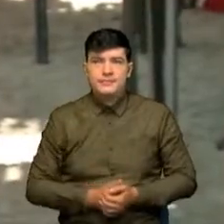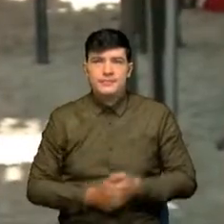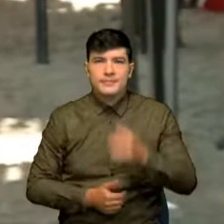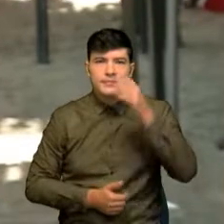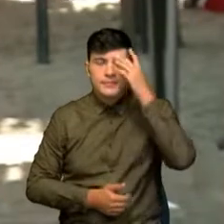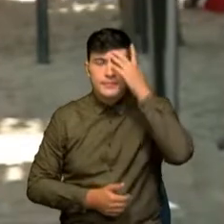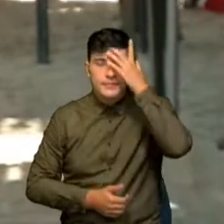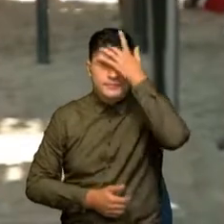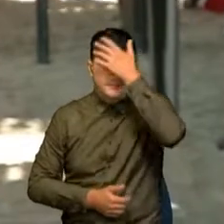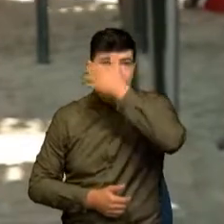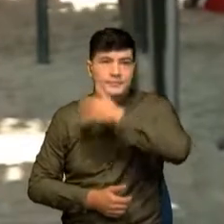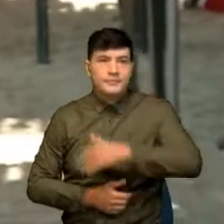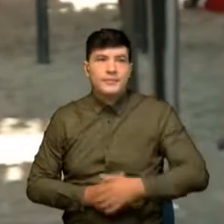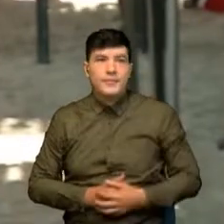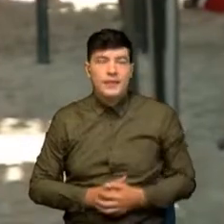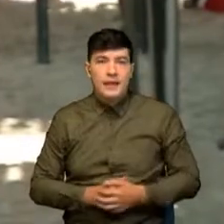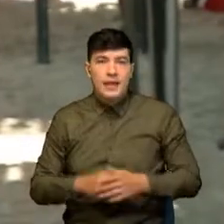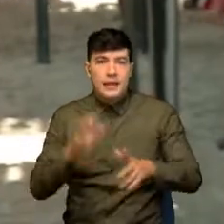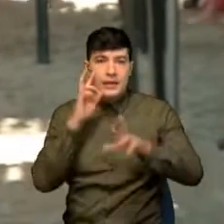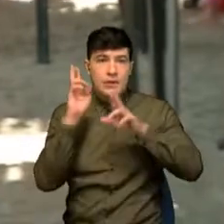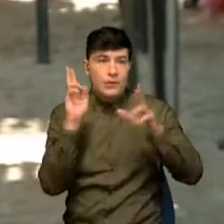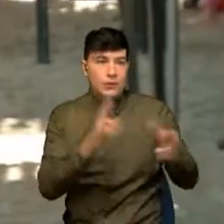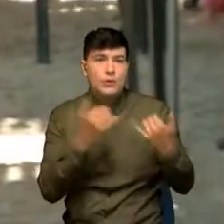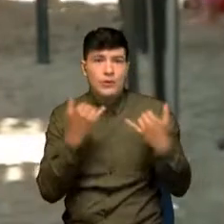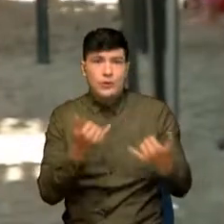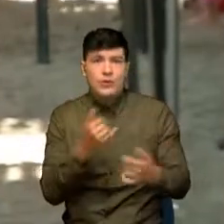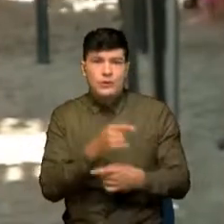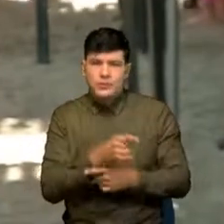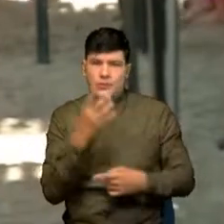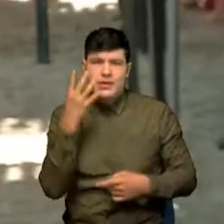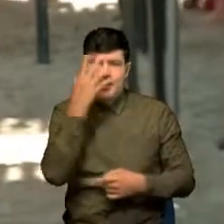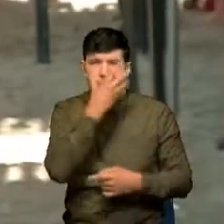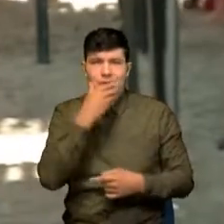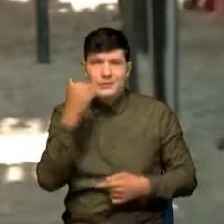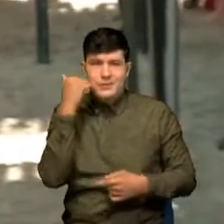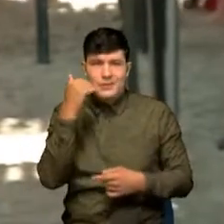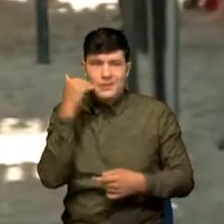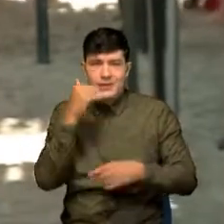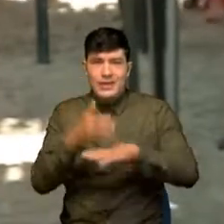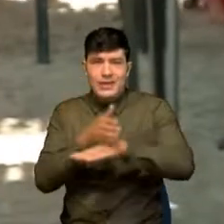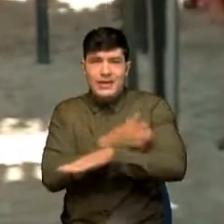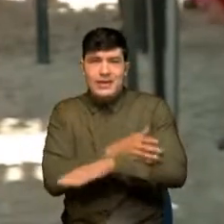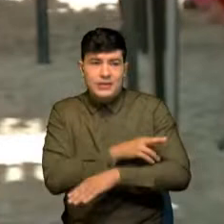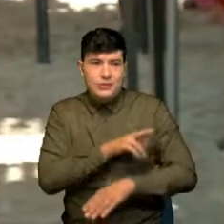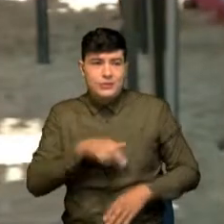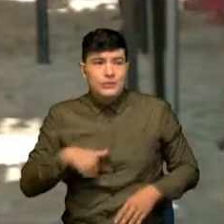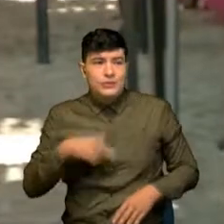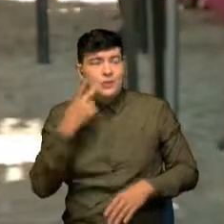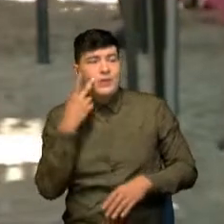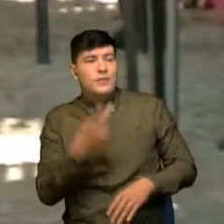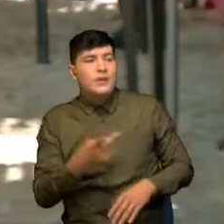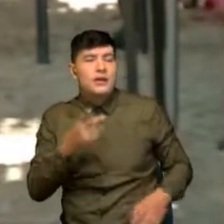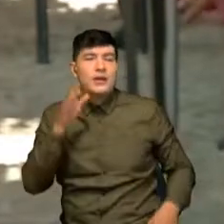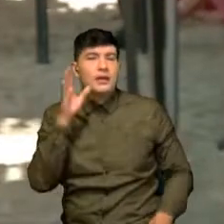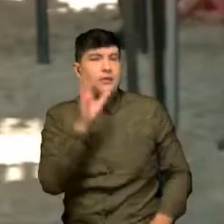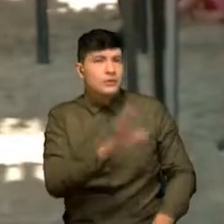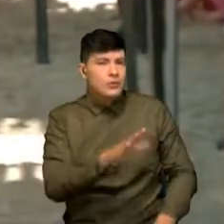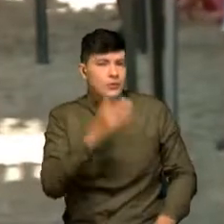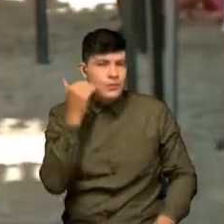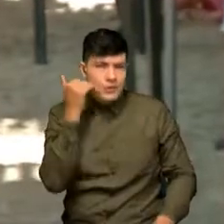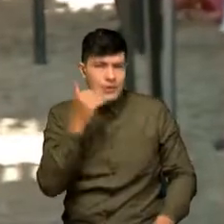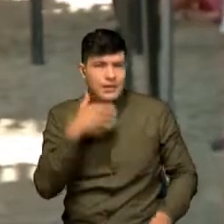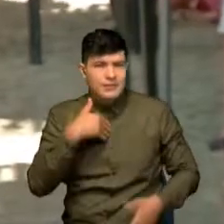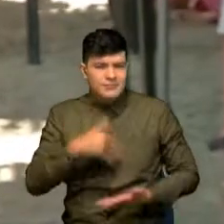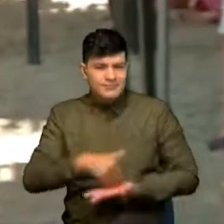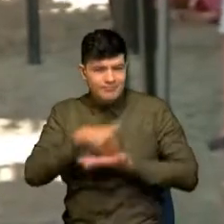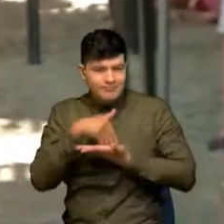Muy bien, el reconocimiento hoy es para esta bella mujer que, como ya lo veíamos en la nota, ha sido una mujer que ha estado empoderada